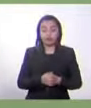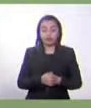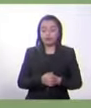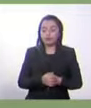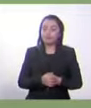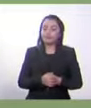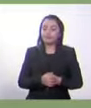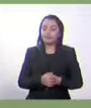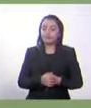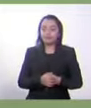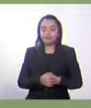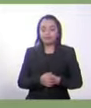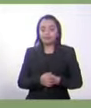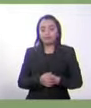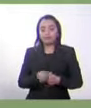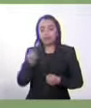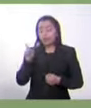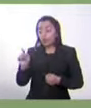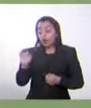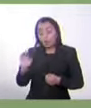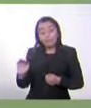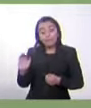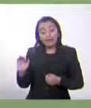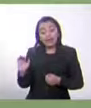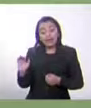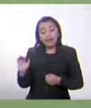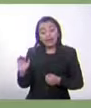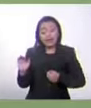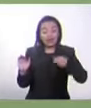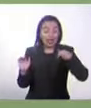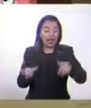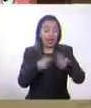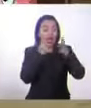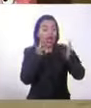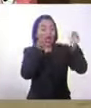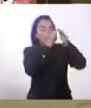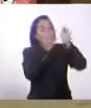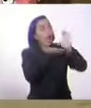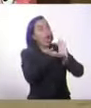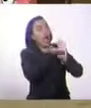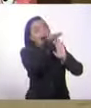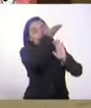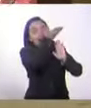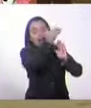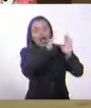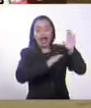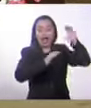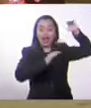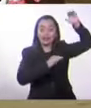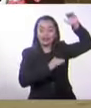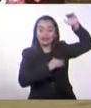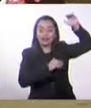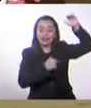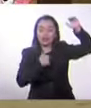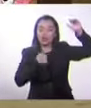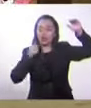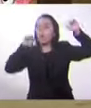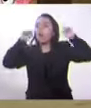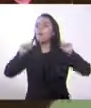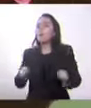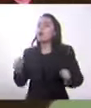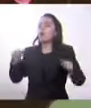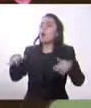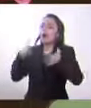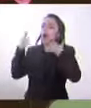Vos sos muy chiquita. Los árboles somos muy grandes. Pero yo también puedo ser